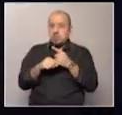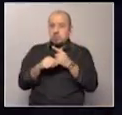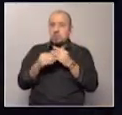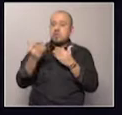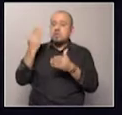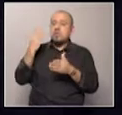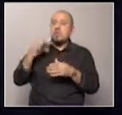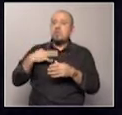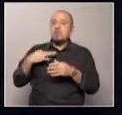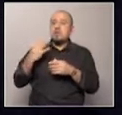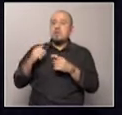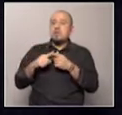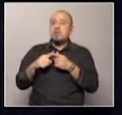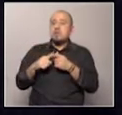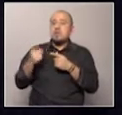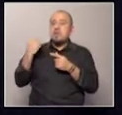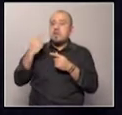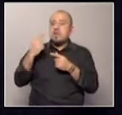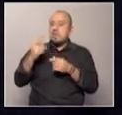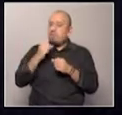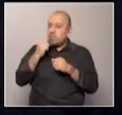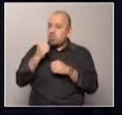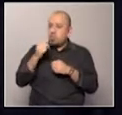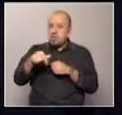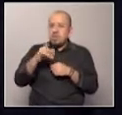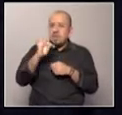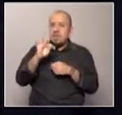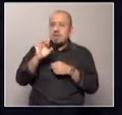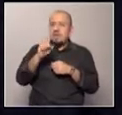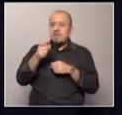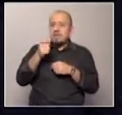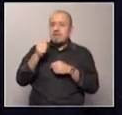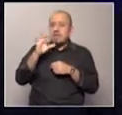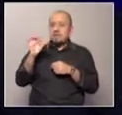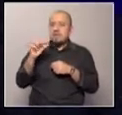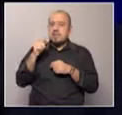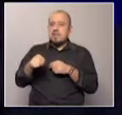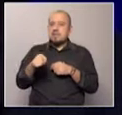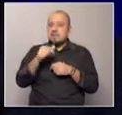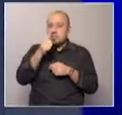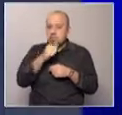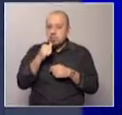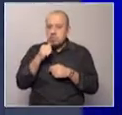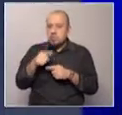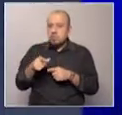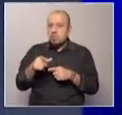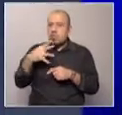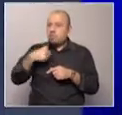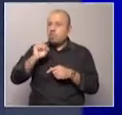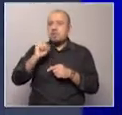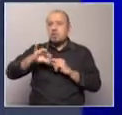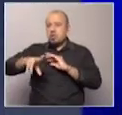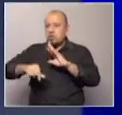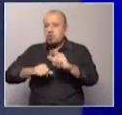algunos años y en el corazón de lo más duro en texas dieron cuenta que ese camino llevaba solamente a tener más delitos